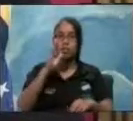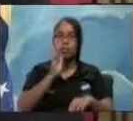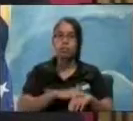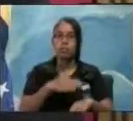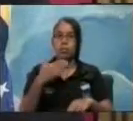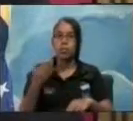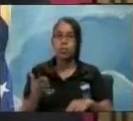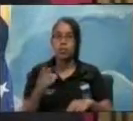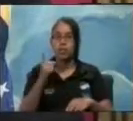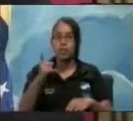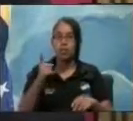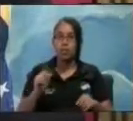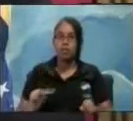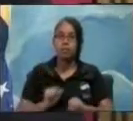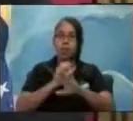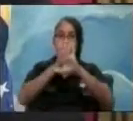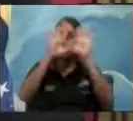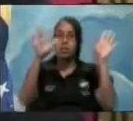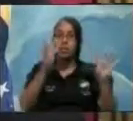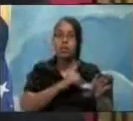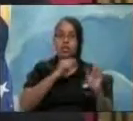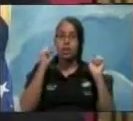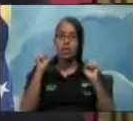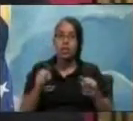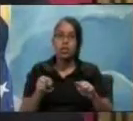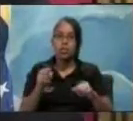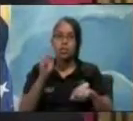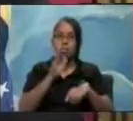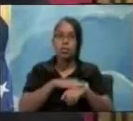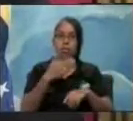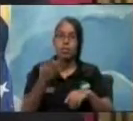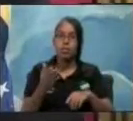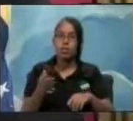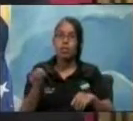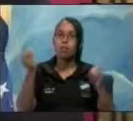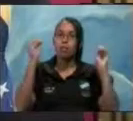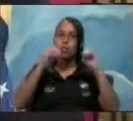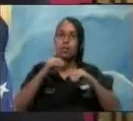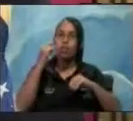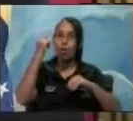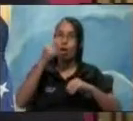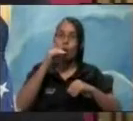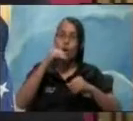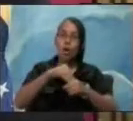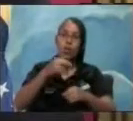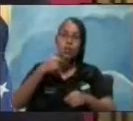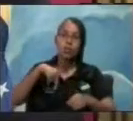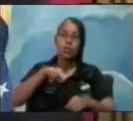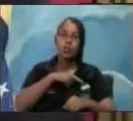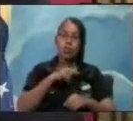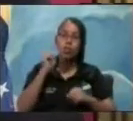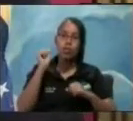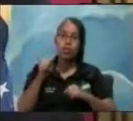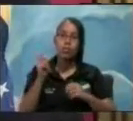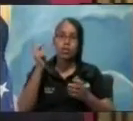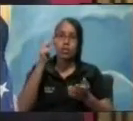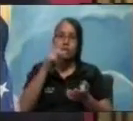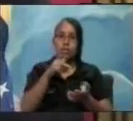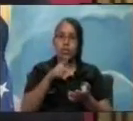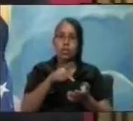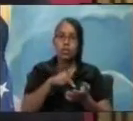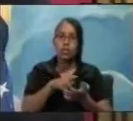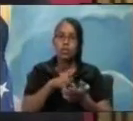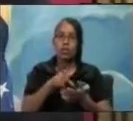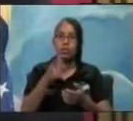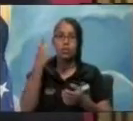os maravilláis de esto? ¿O por qué ponéis los ojos en nosotros como si fuera, como si